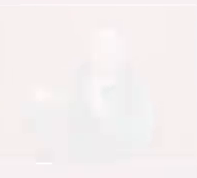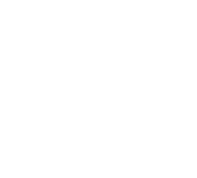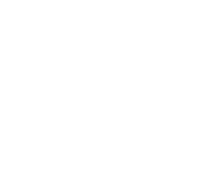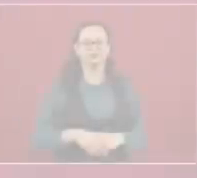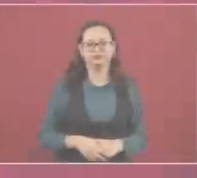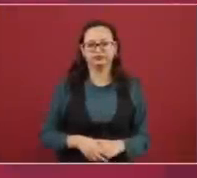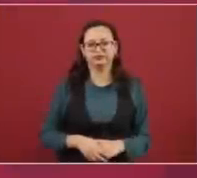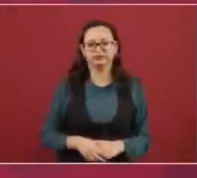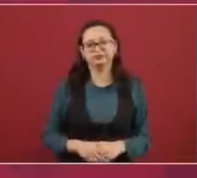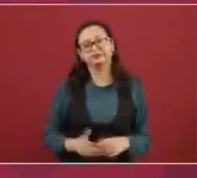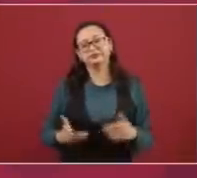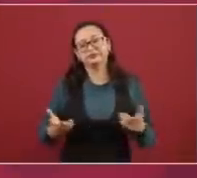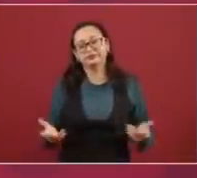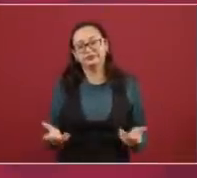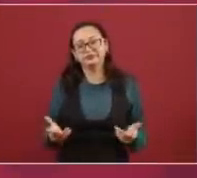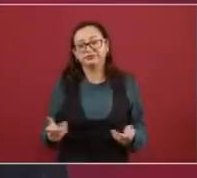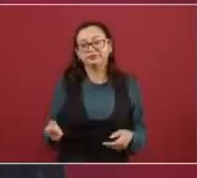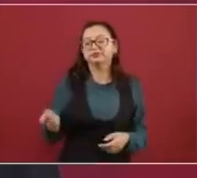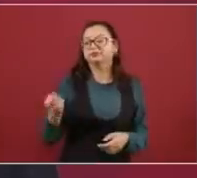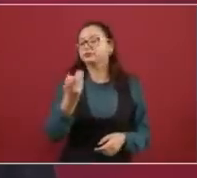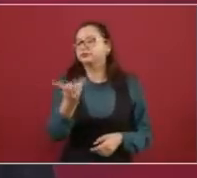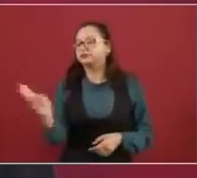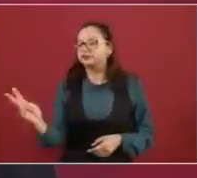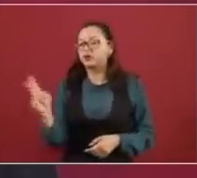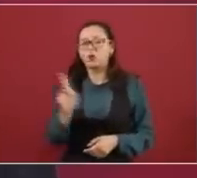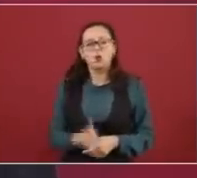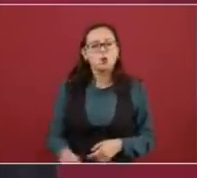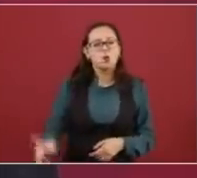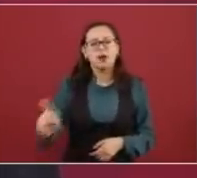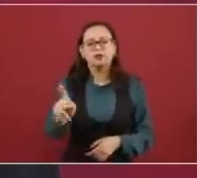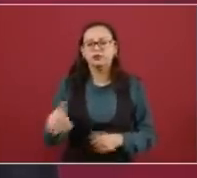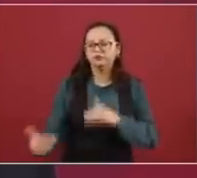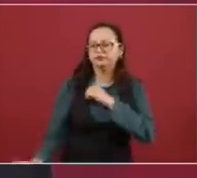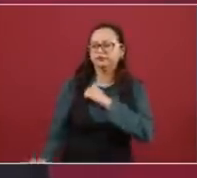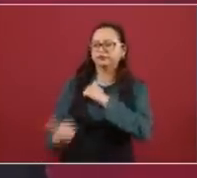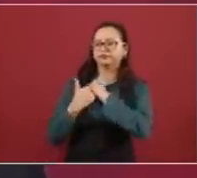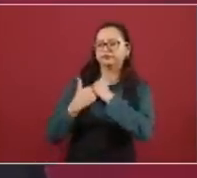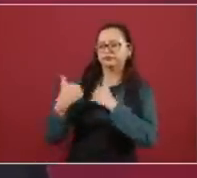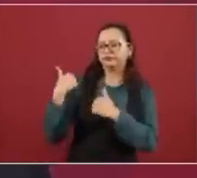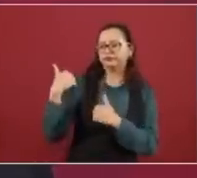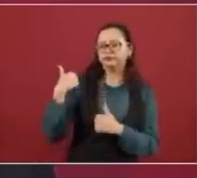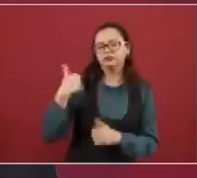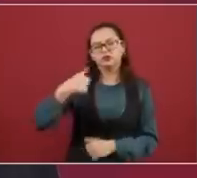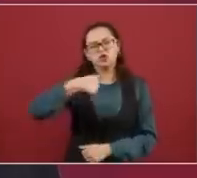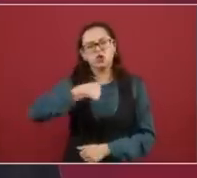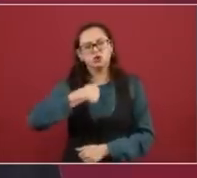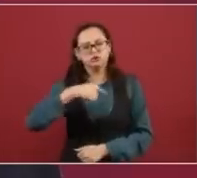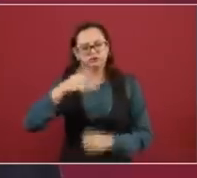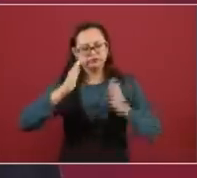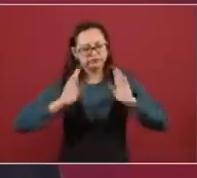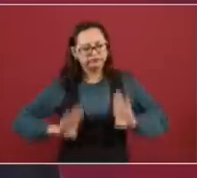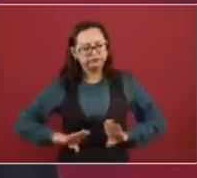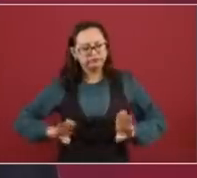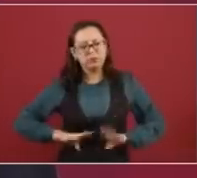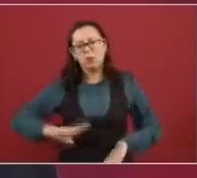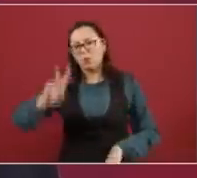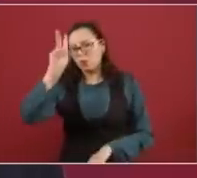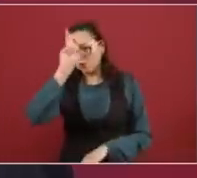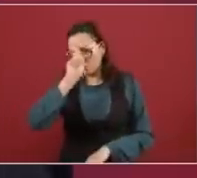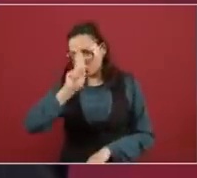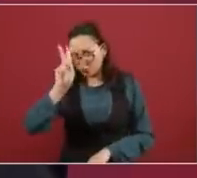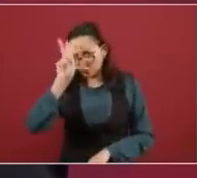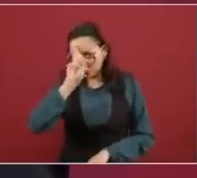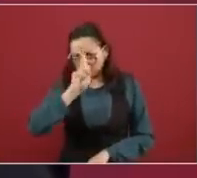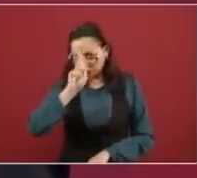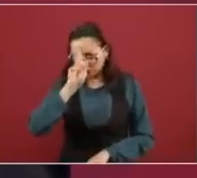internacionalistas. Me pidieron que fuésemos prudentes. Y yo creo que eso